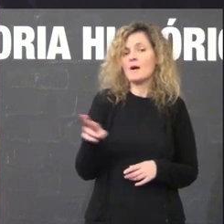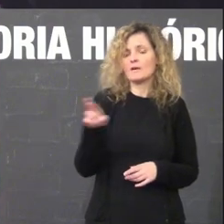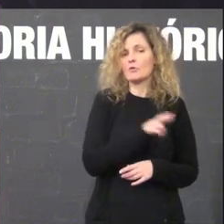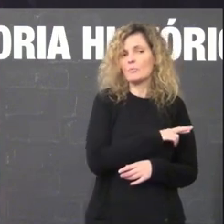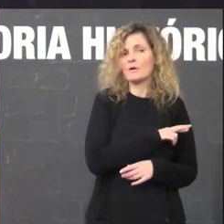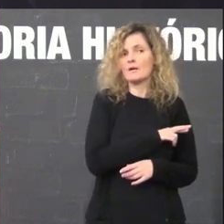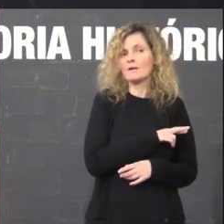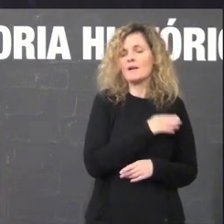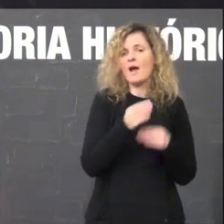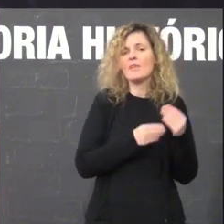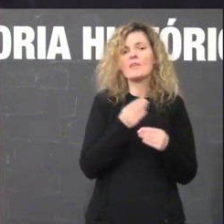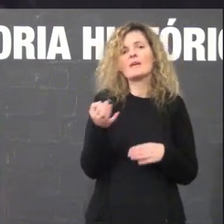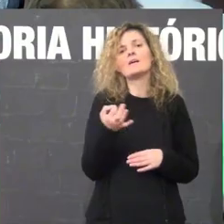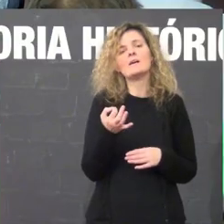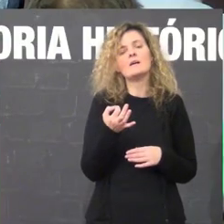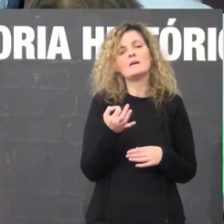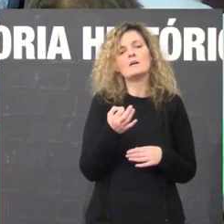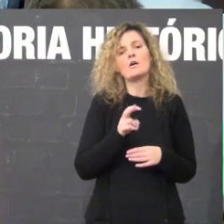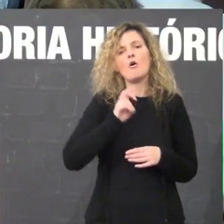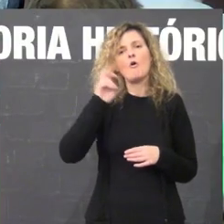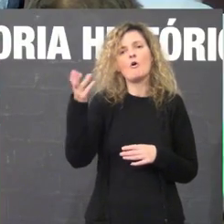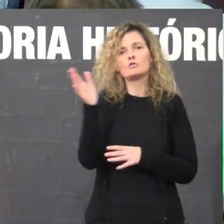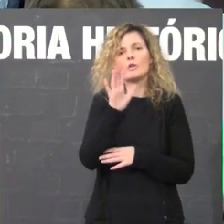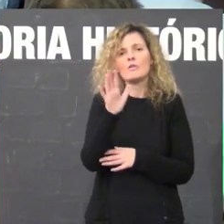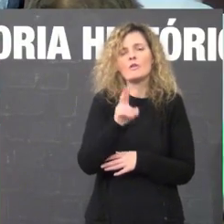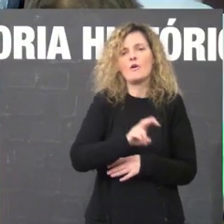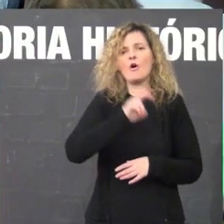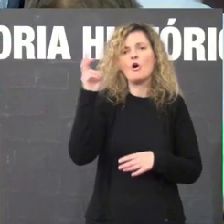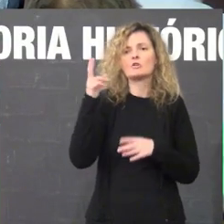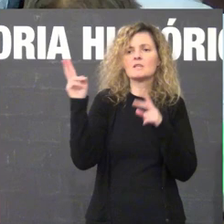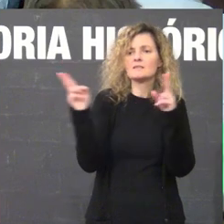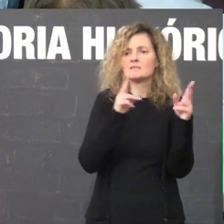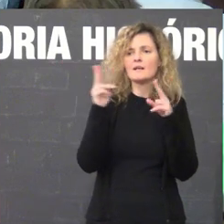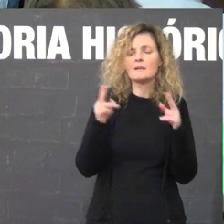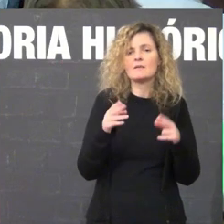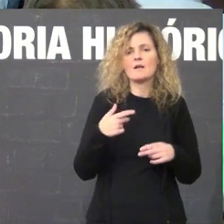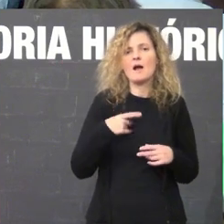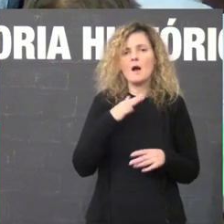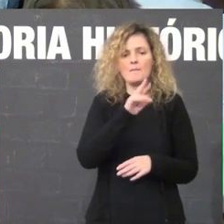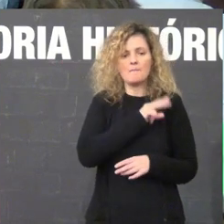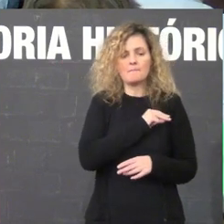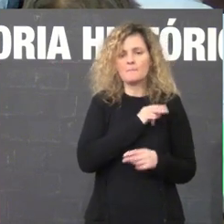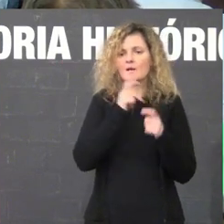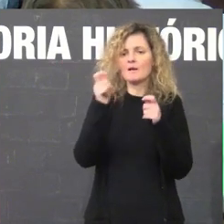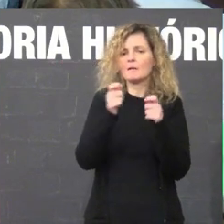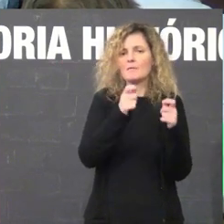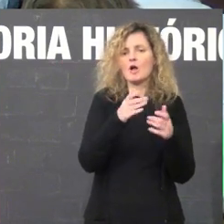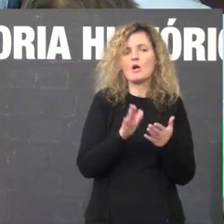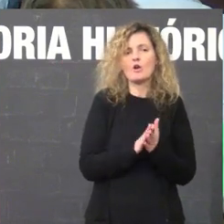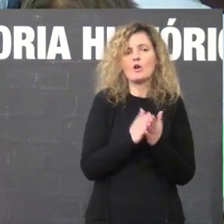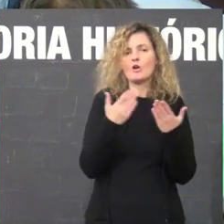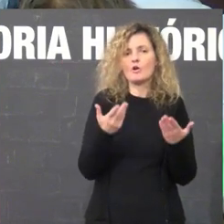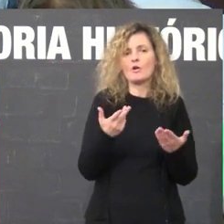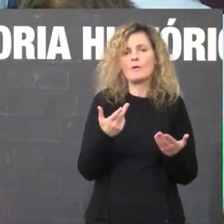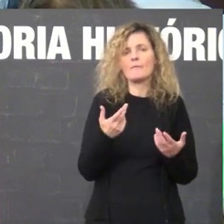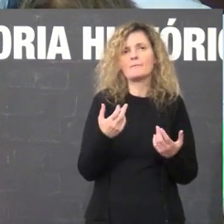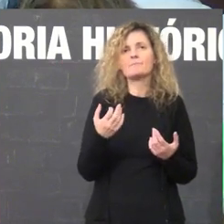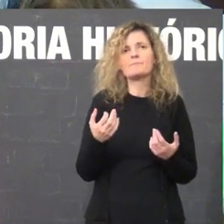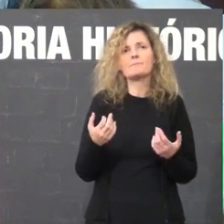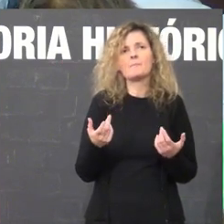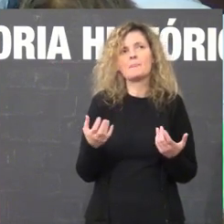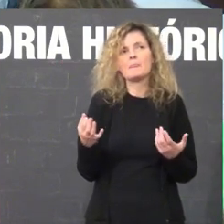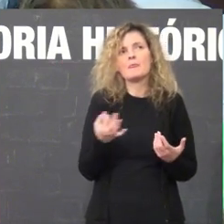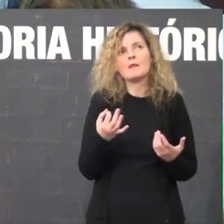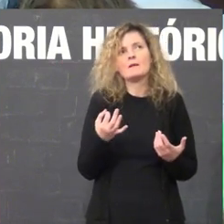podría recuperar y hay que hacer otro cine hay que hacer otras series hay que premiar a otras novelas hay que